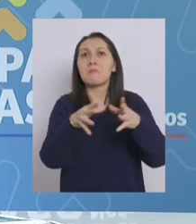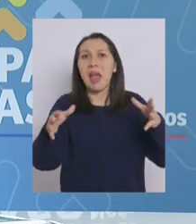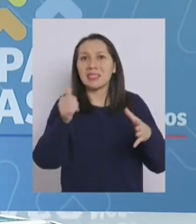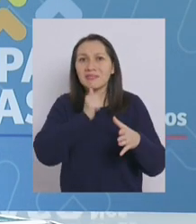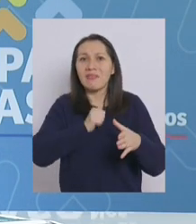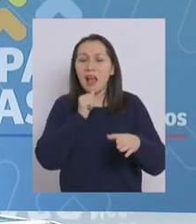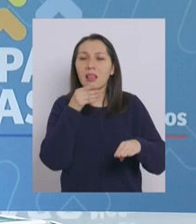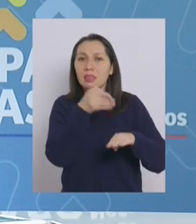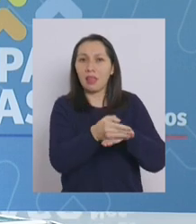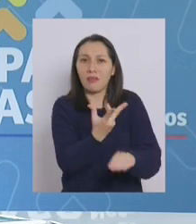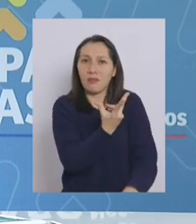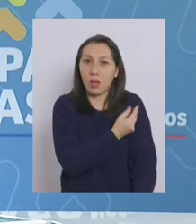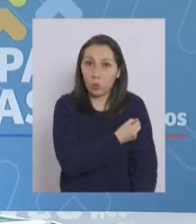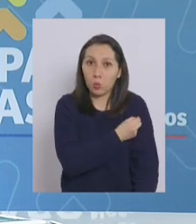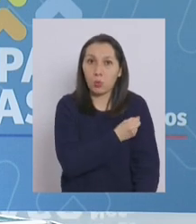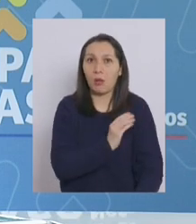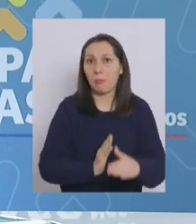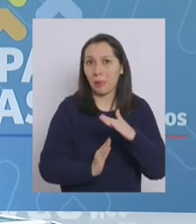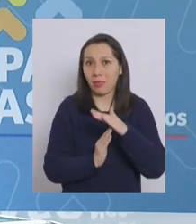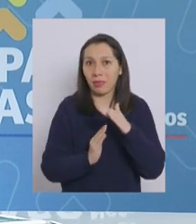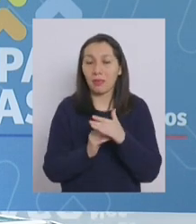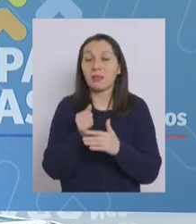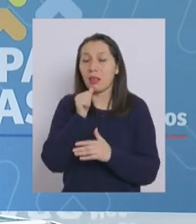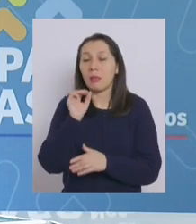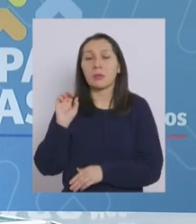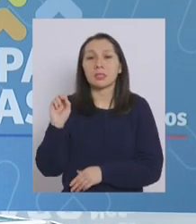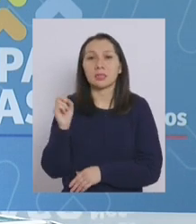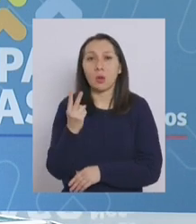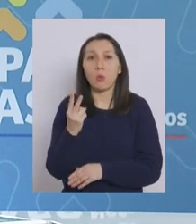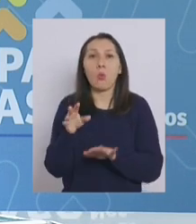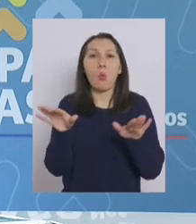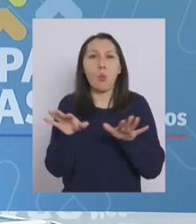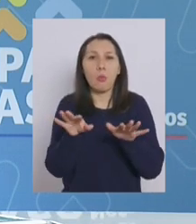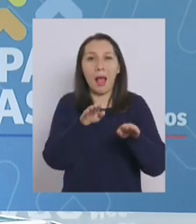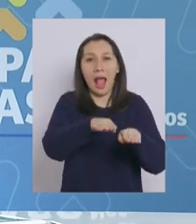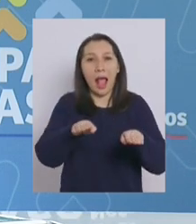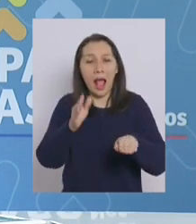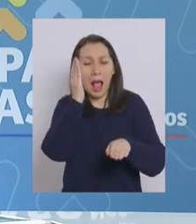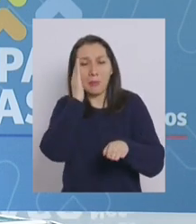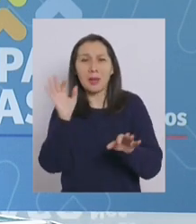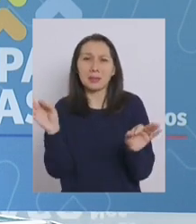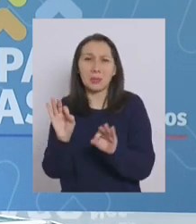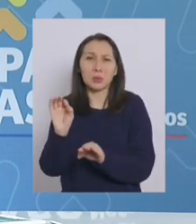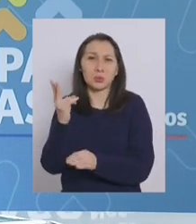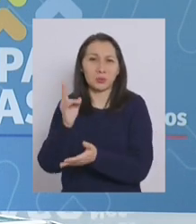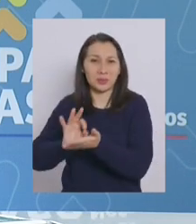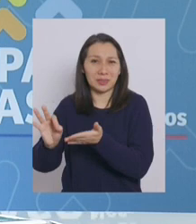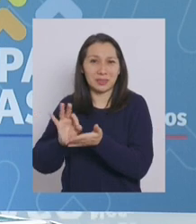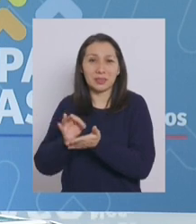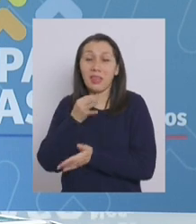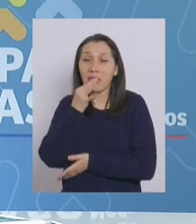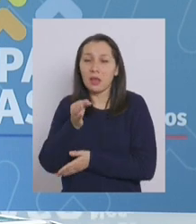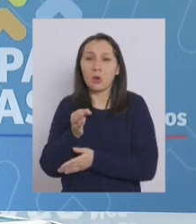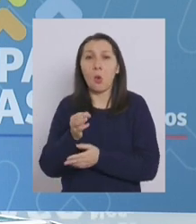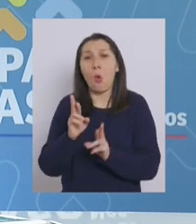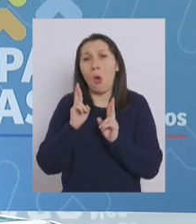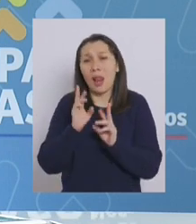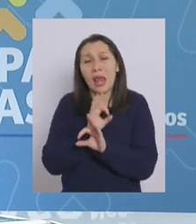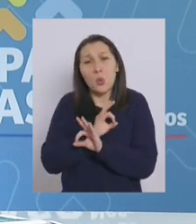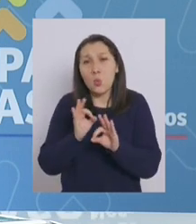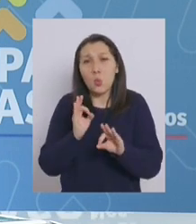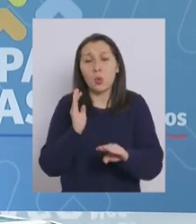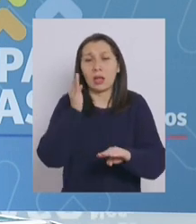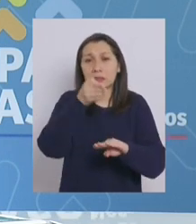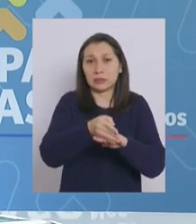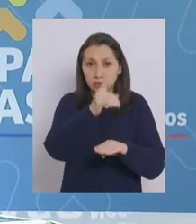rezagados, y suma lo segundo, la ocupación de camas, que ya explicó el subsecretario Duñac, que lo que hay que hacer es evitar llegar al hospital y